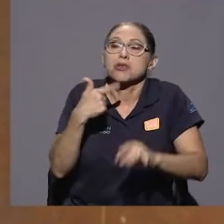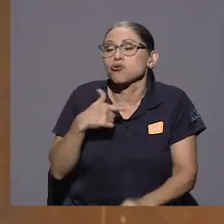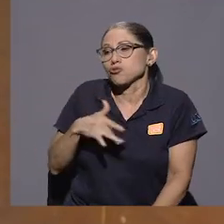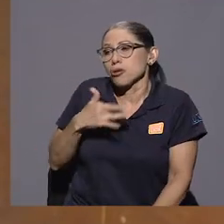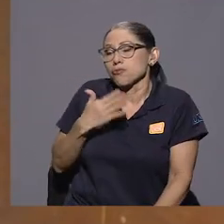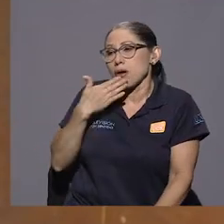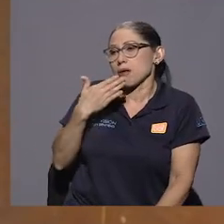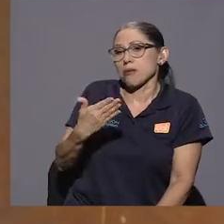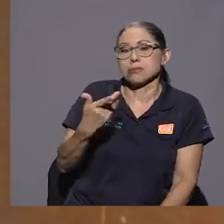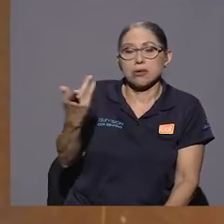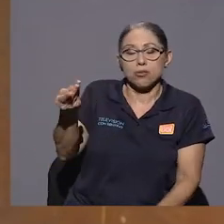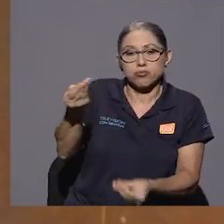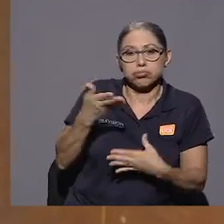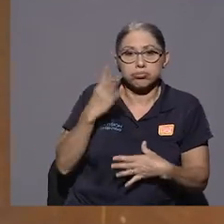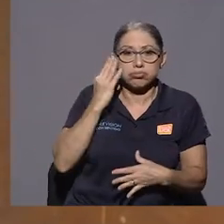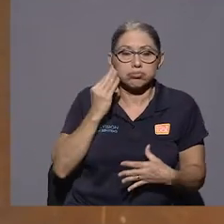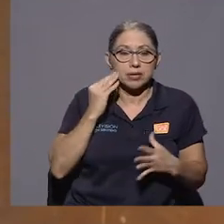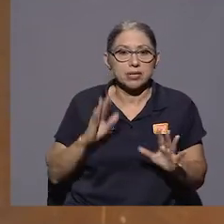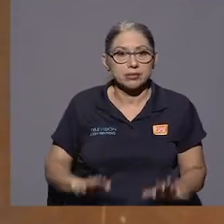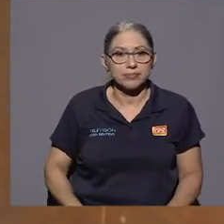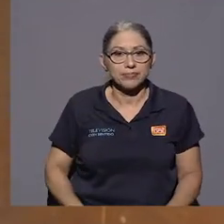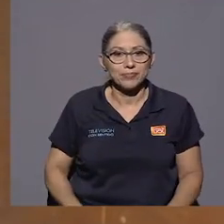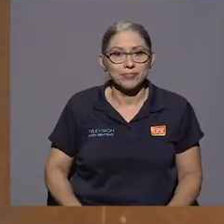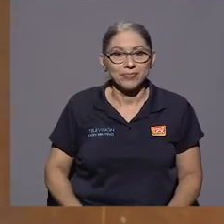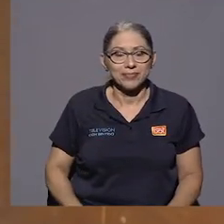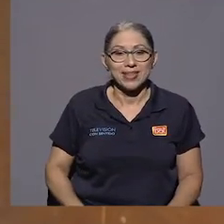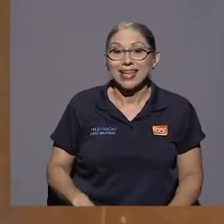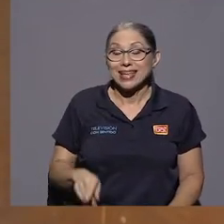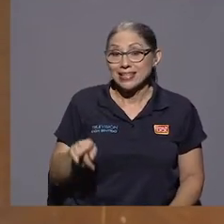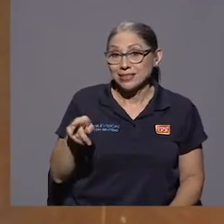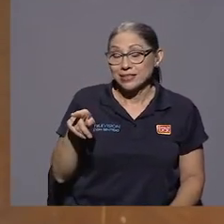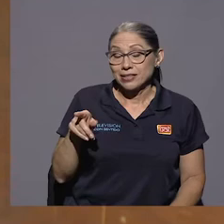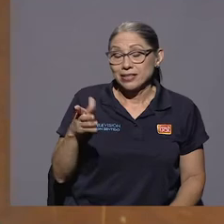agradecido con la experiencia. Y entonces me dice,